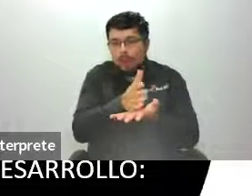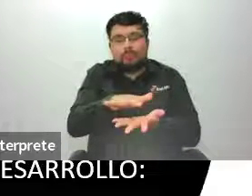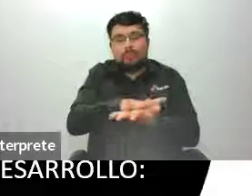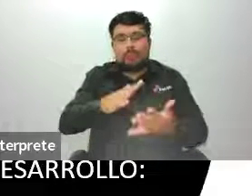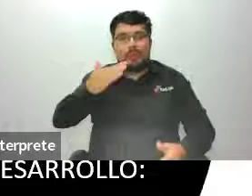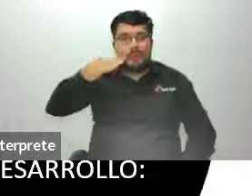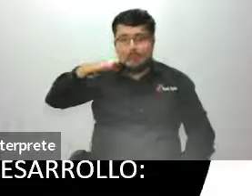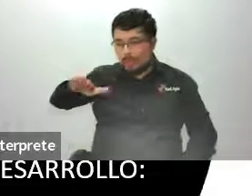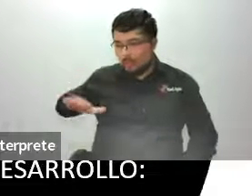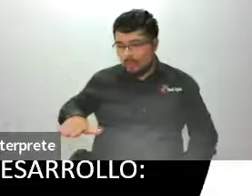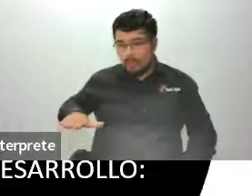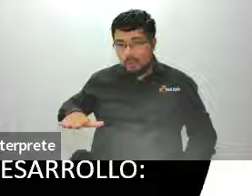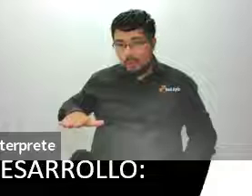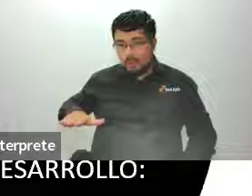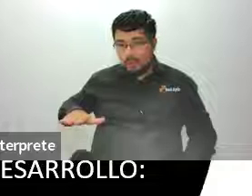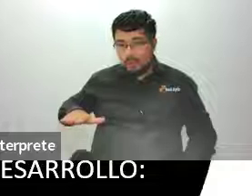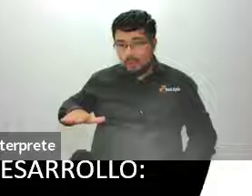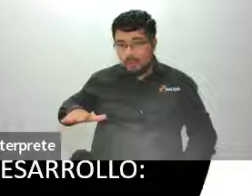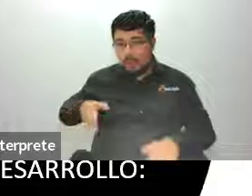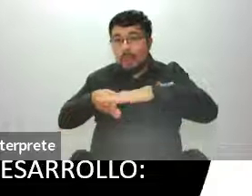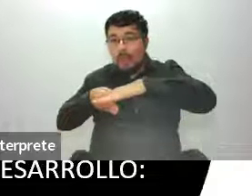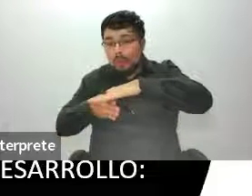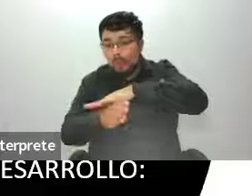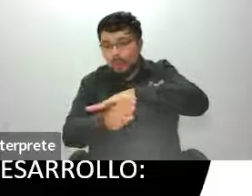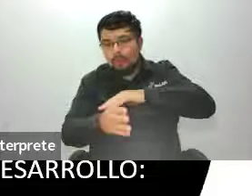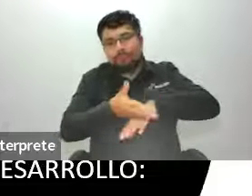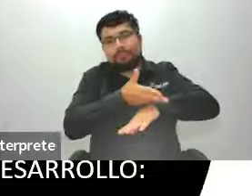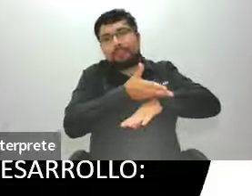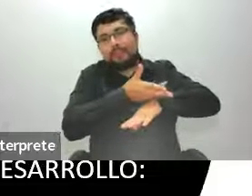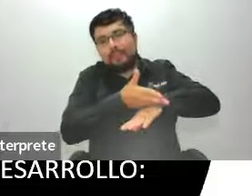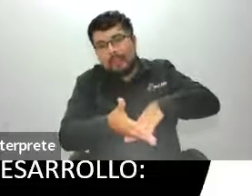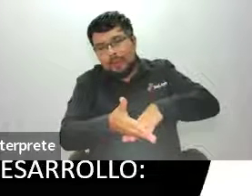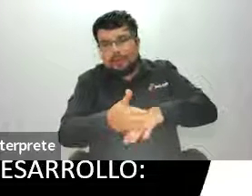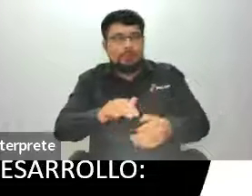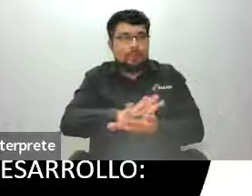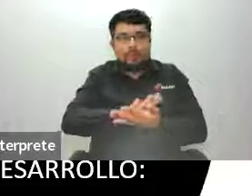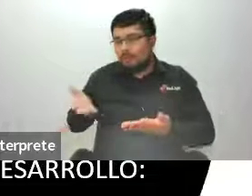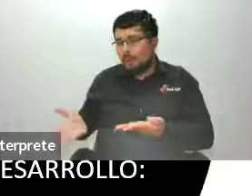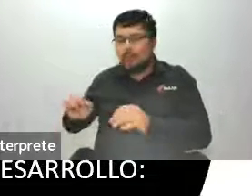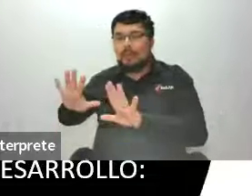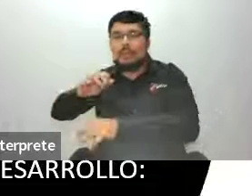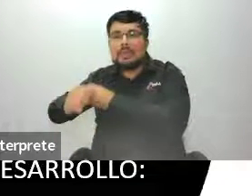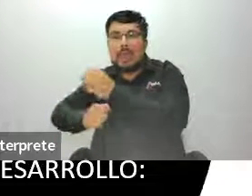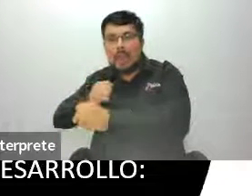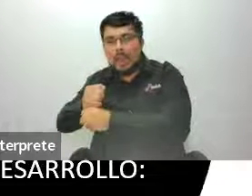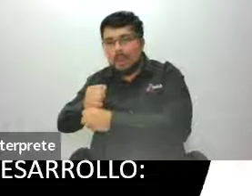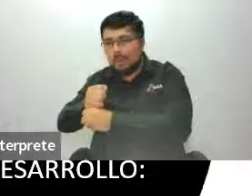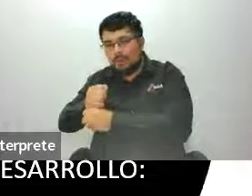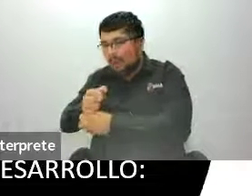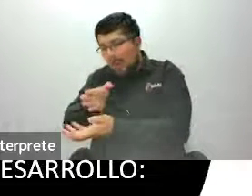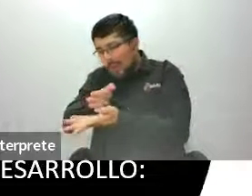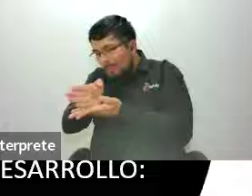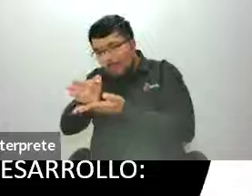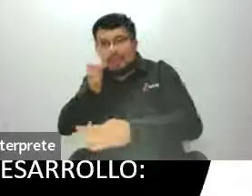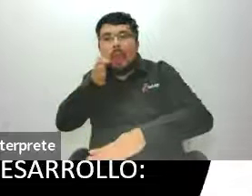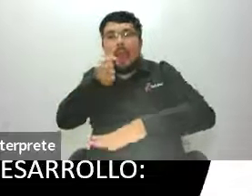entró tardíamente, ¿no? Por ejemplo, 10 años, ¿no? 8 años. Tenemos muchos niños sordos